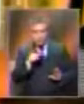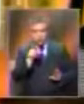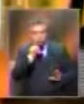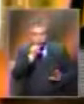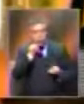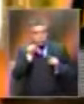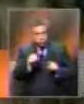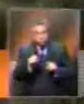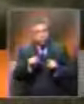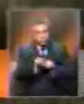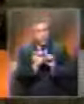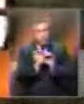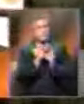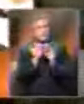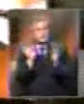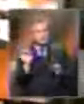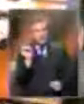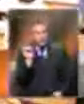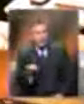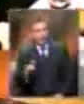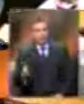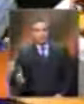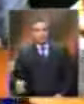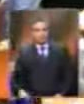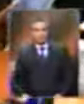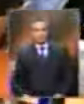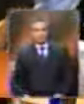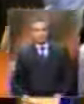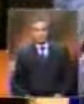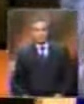ahí por algo especial.